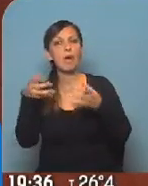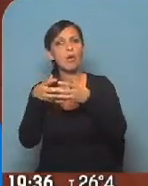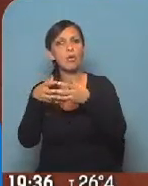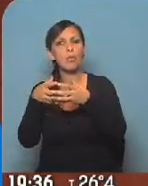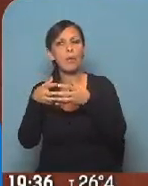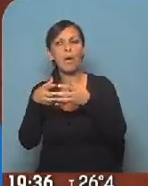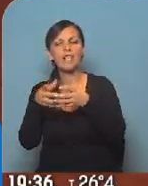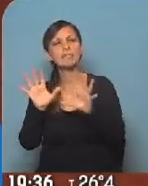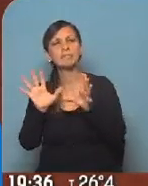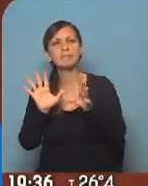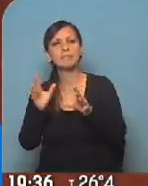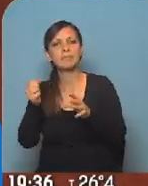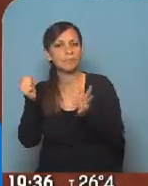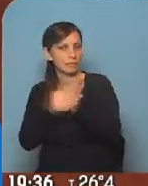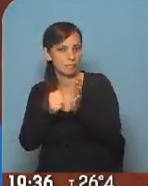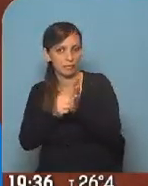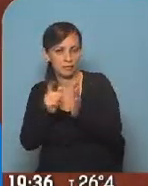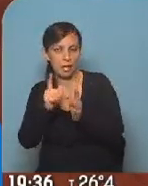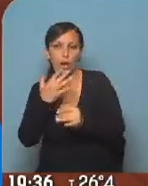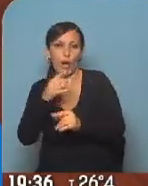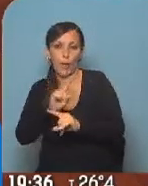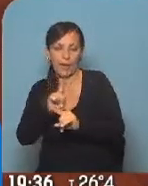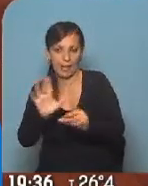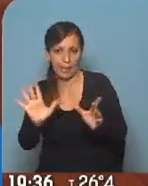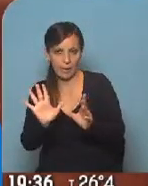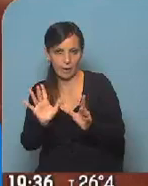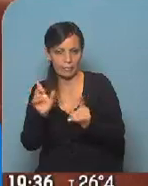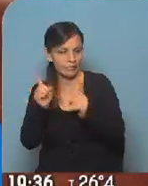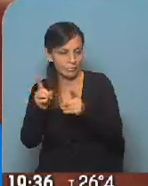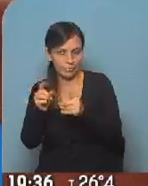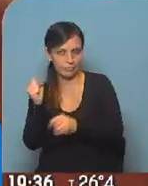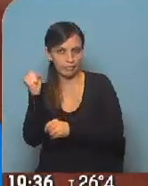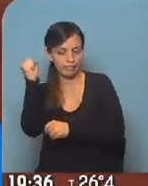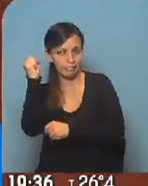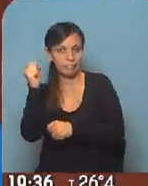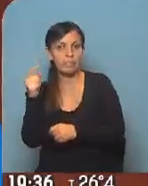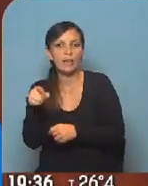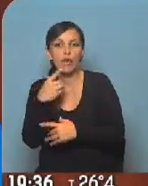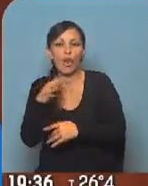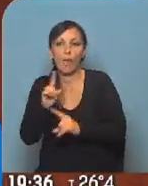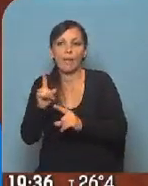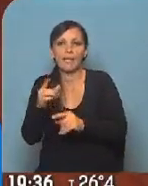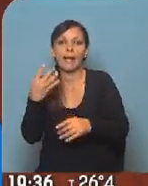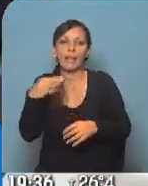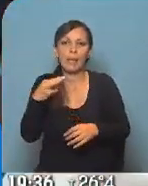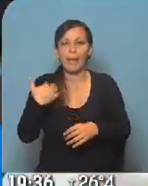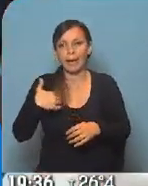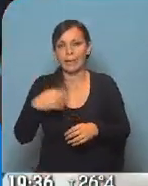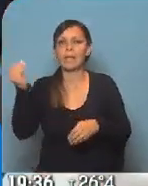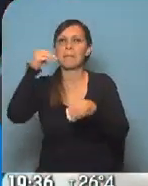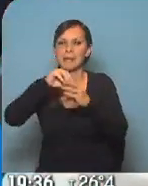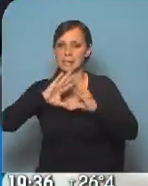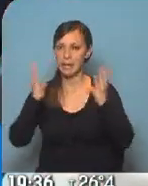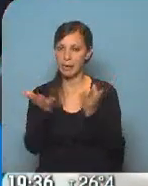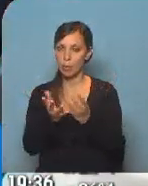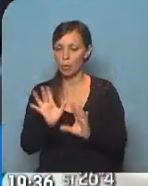van a entrar en esa razón. No me parece que haya una manera de que esos grupos activados entren en esa razón. Lo que es probable